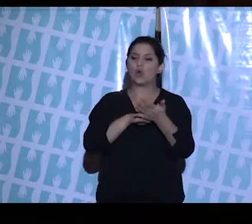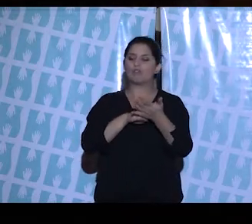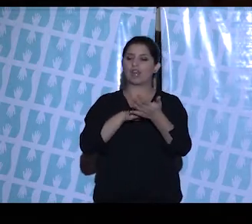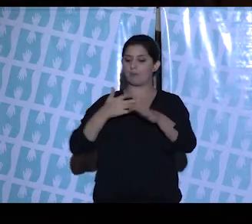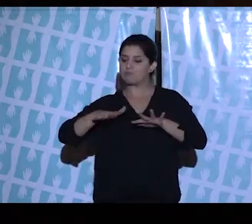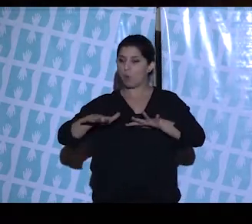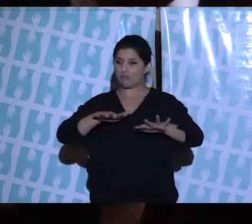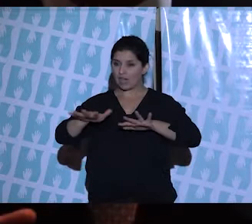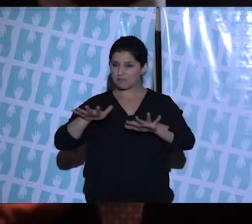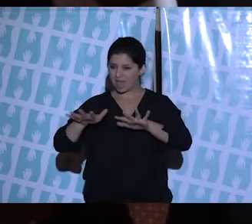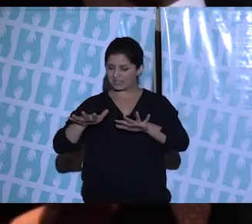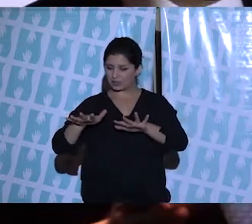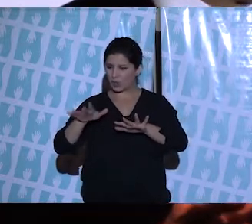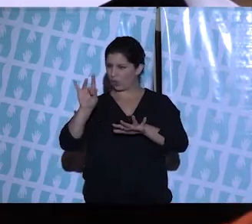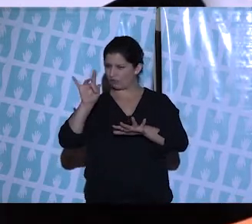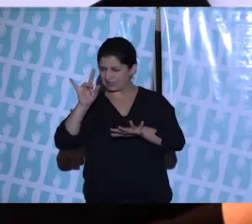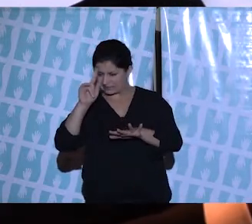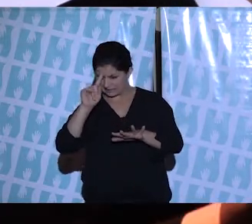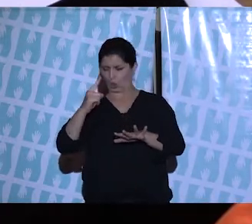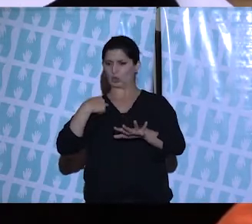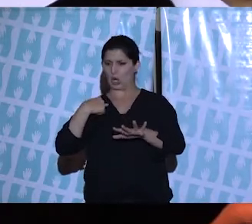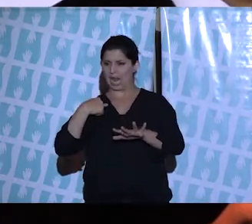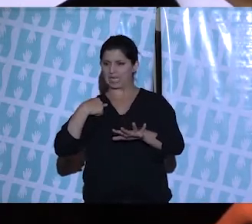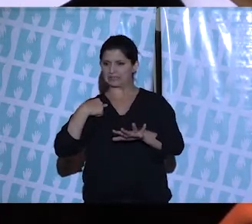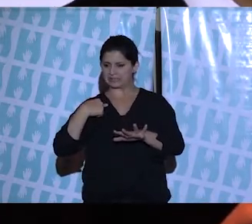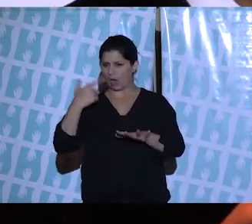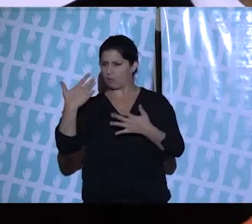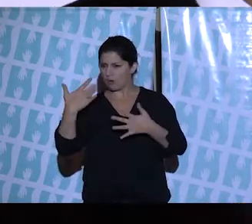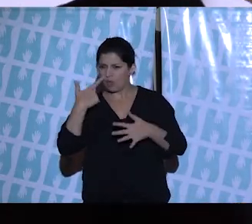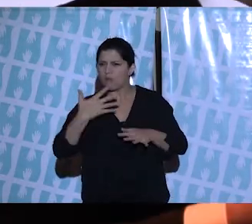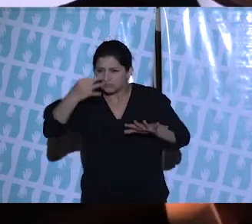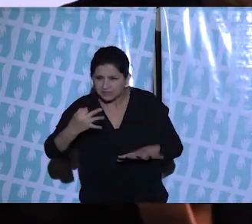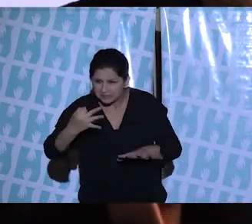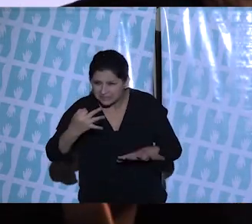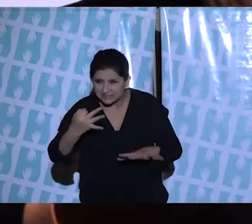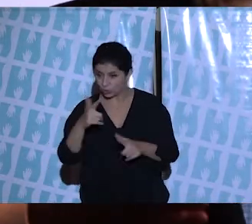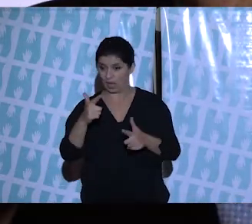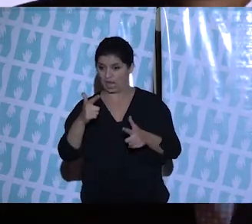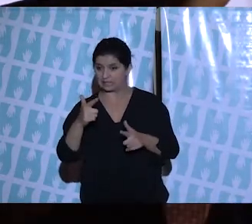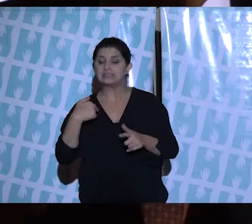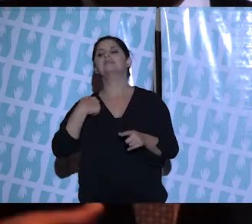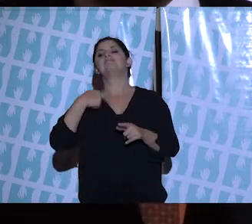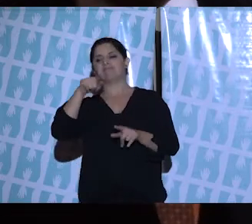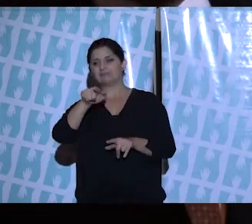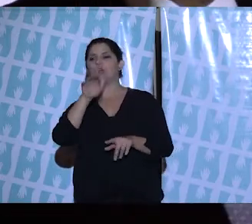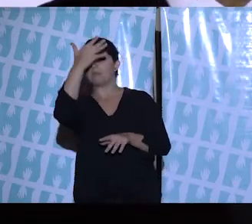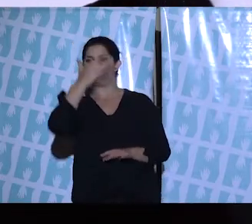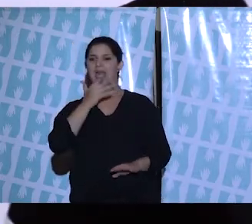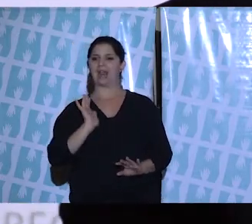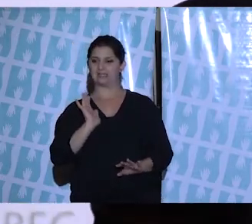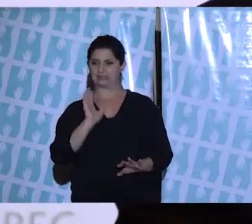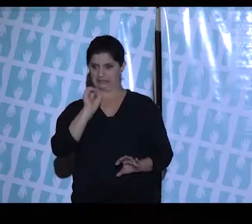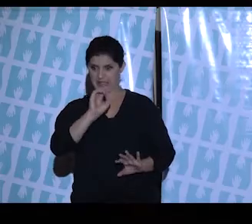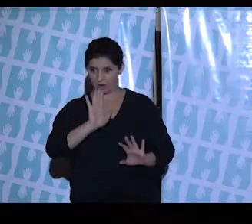del movimiento se denominaba parálisis. Con el correr de los años y